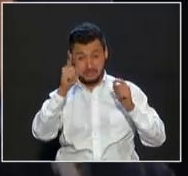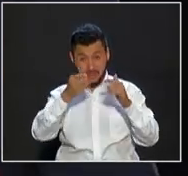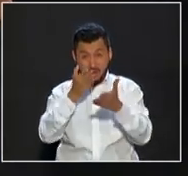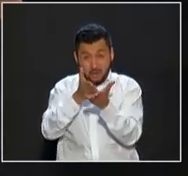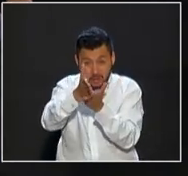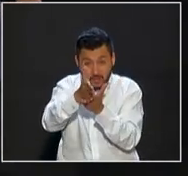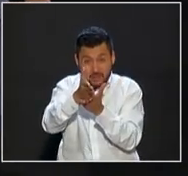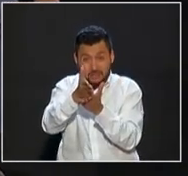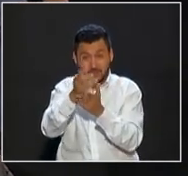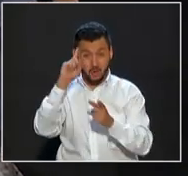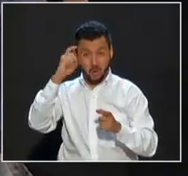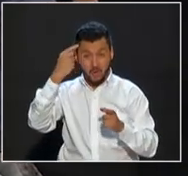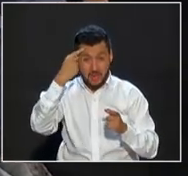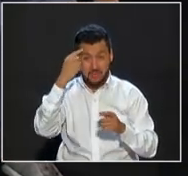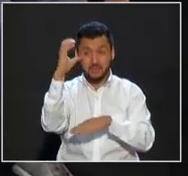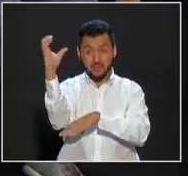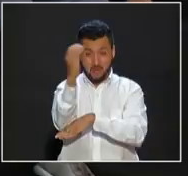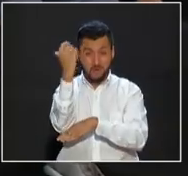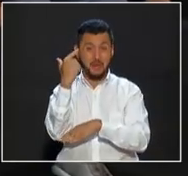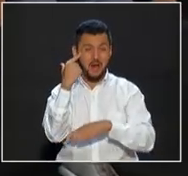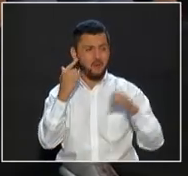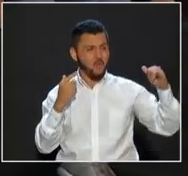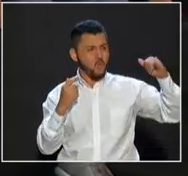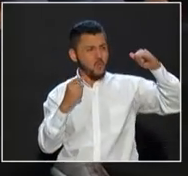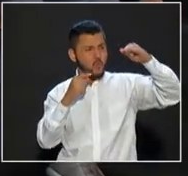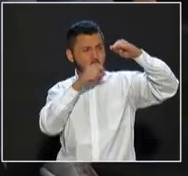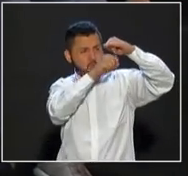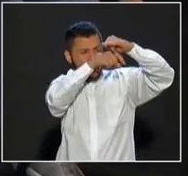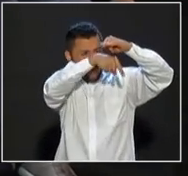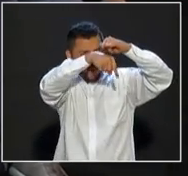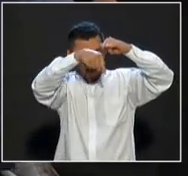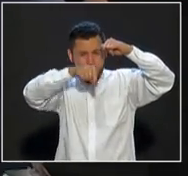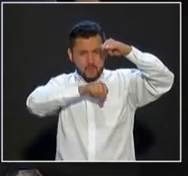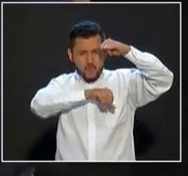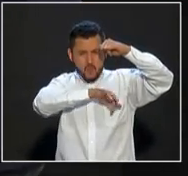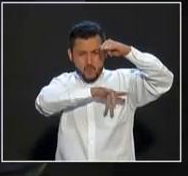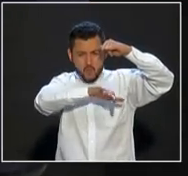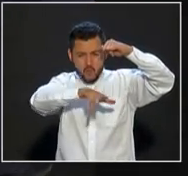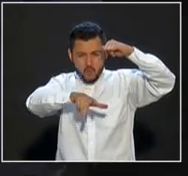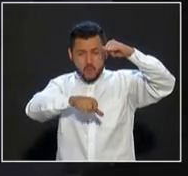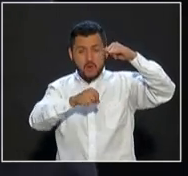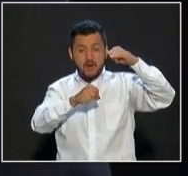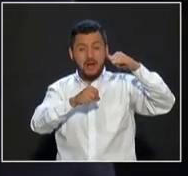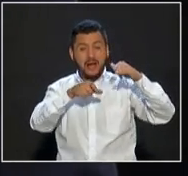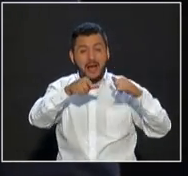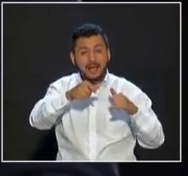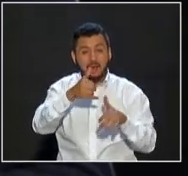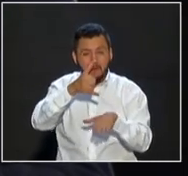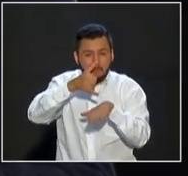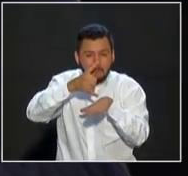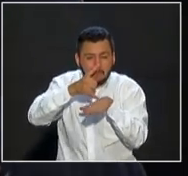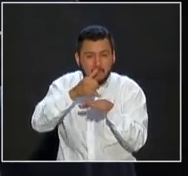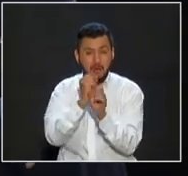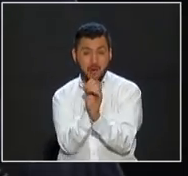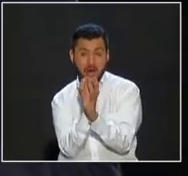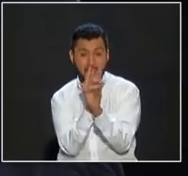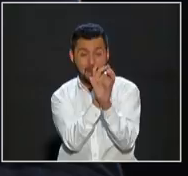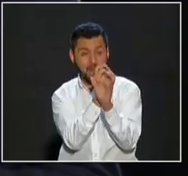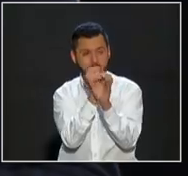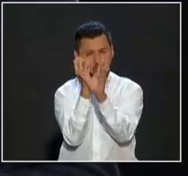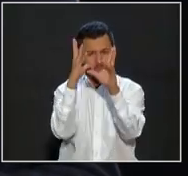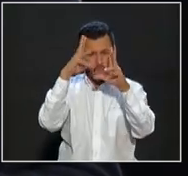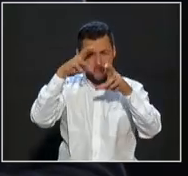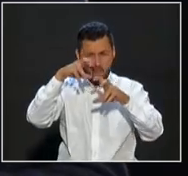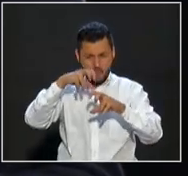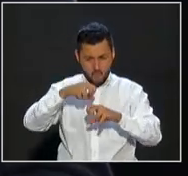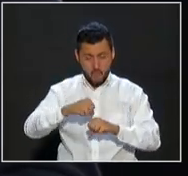determinación de la corte constitucional que tiene el tema en revisión por lo tanto no puedo ir en contra de esa determinación mientras que no se